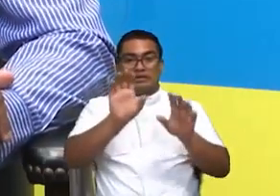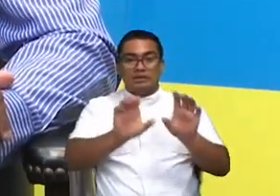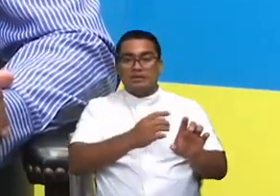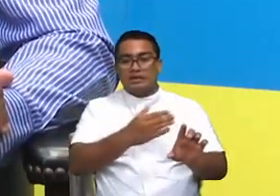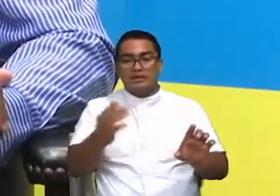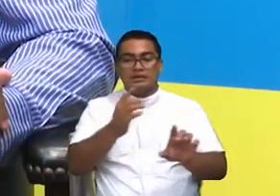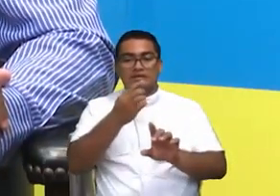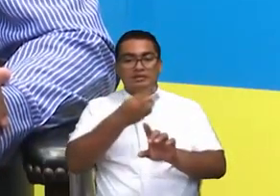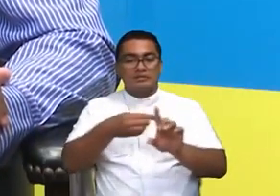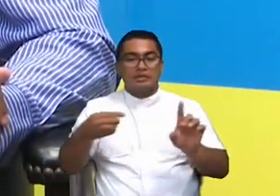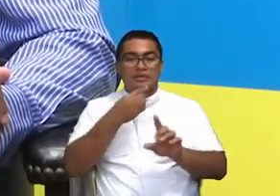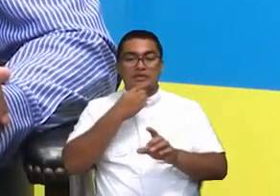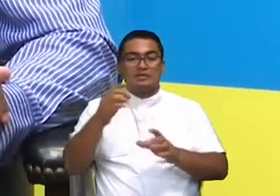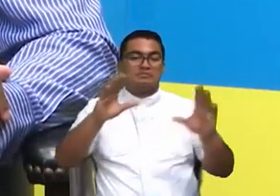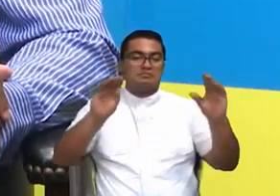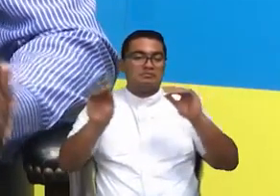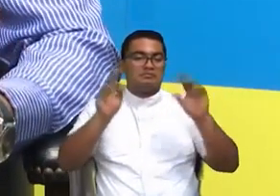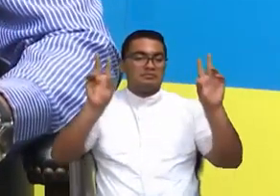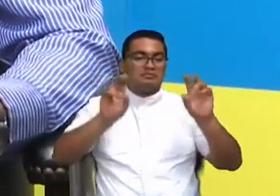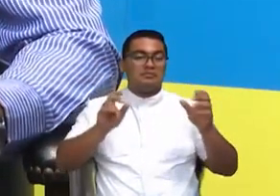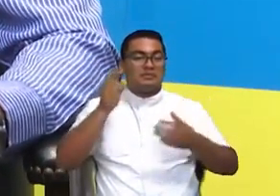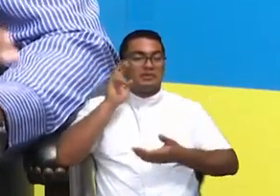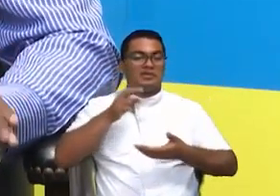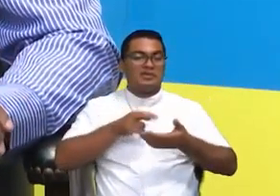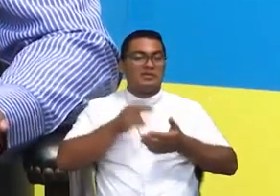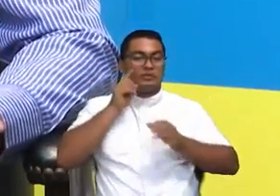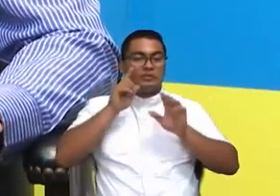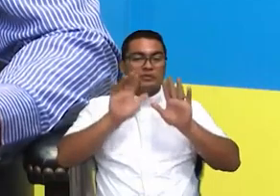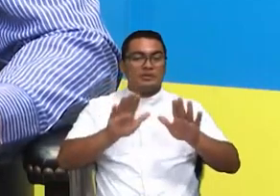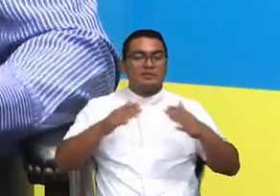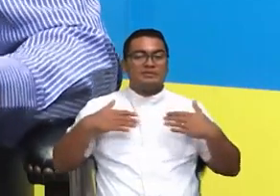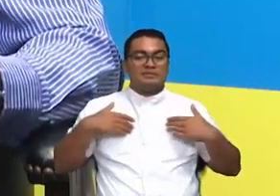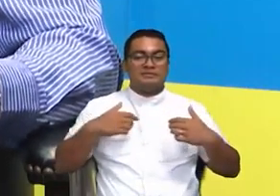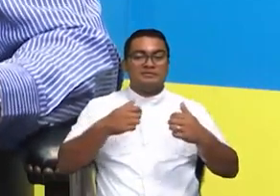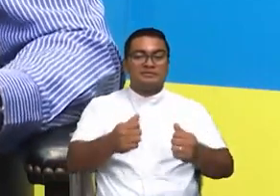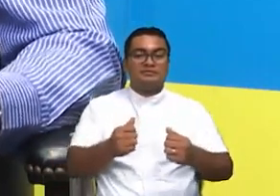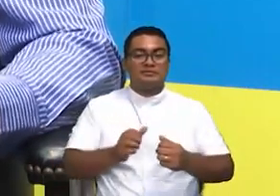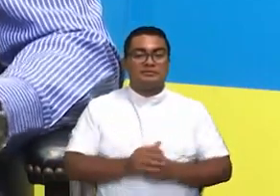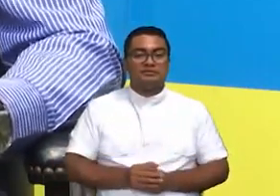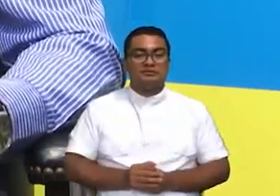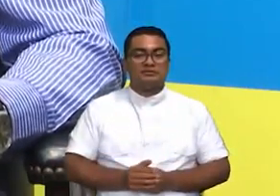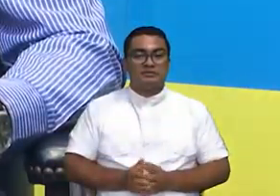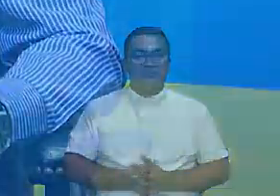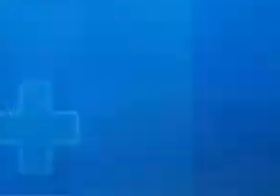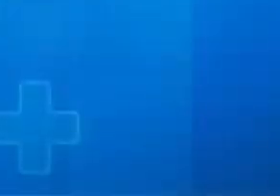para seguir conversando sobre temas de salud. Recuerde que prevenir también es salud.